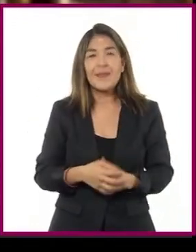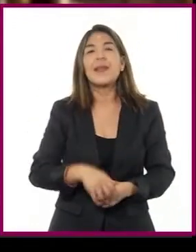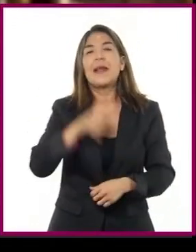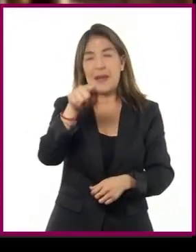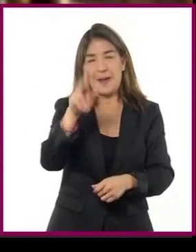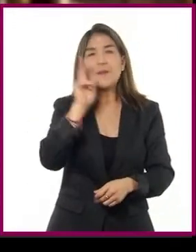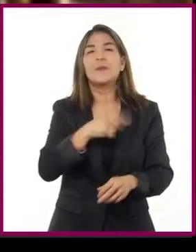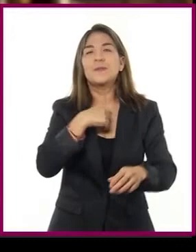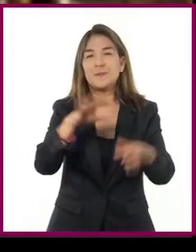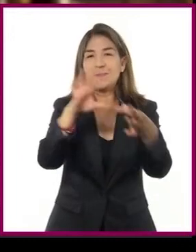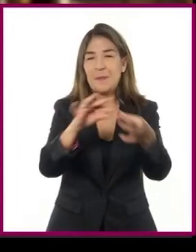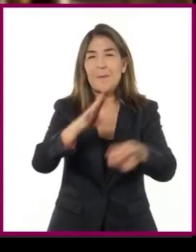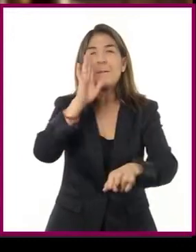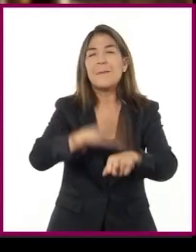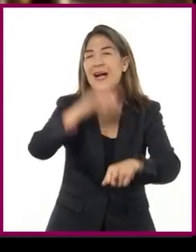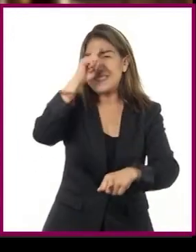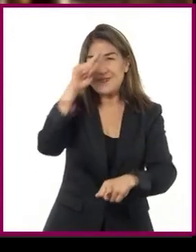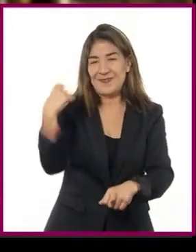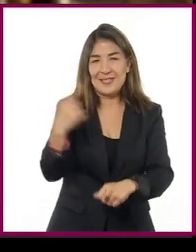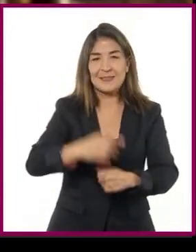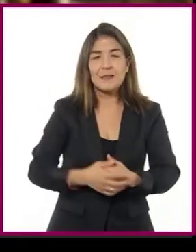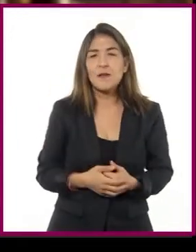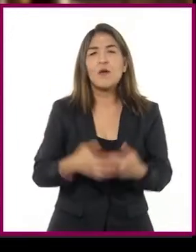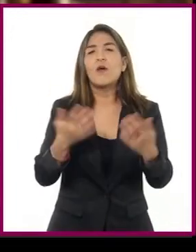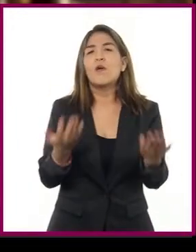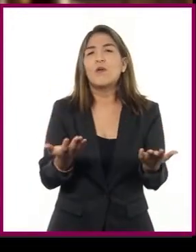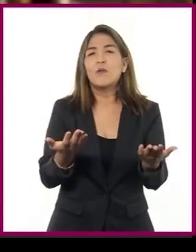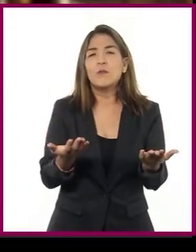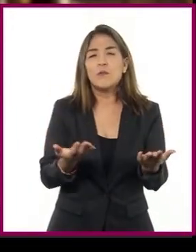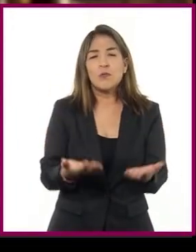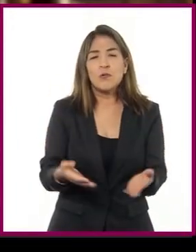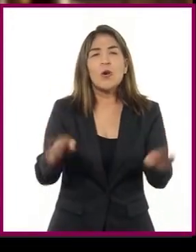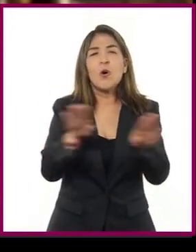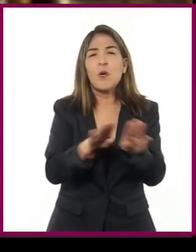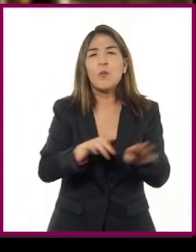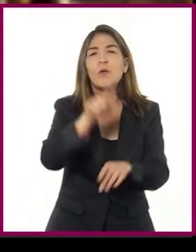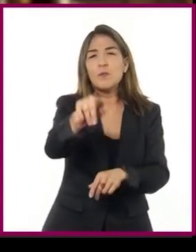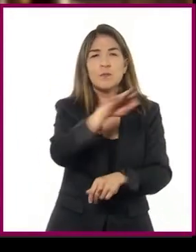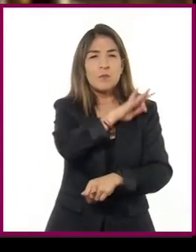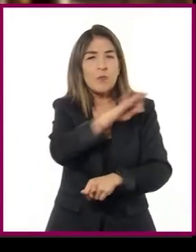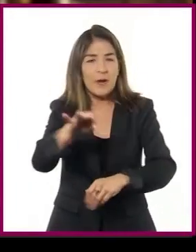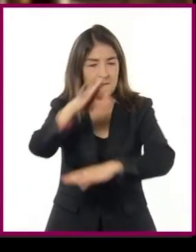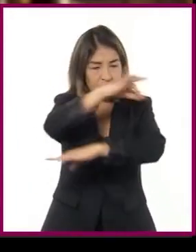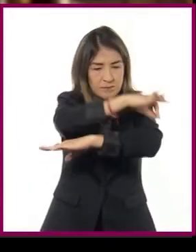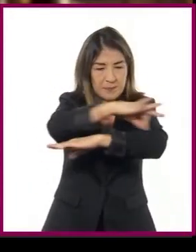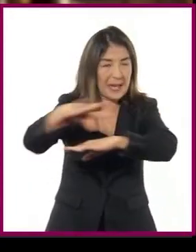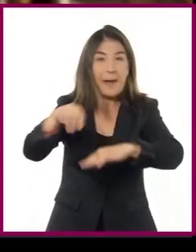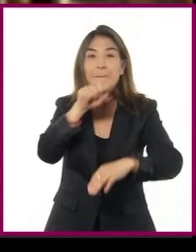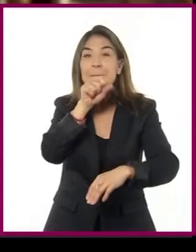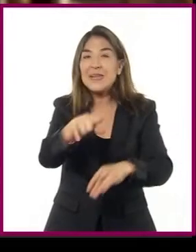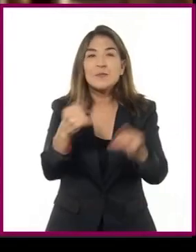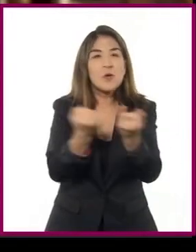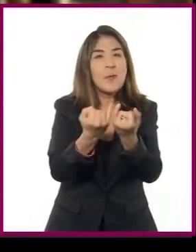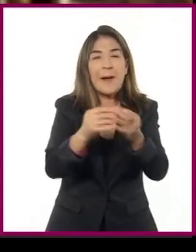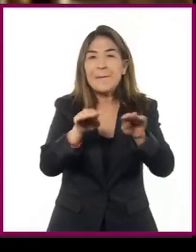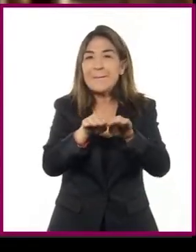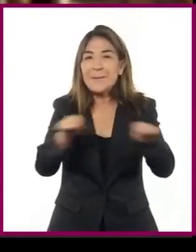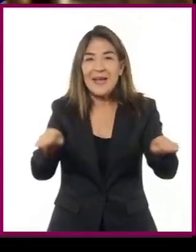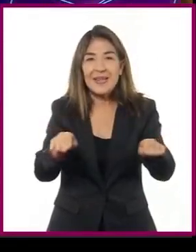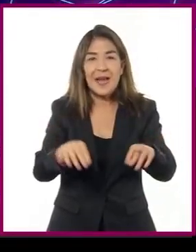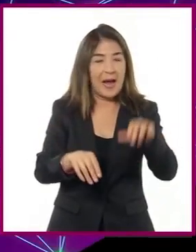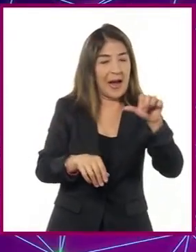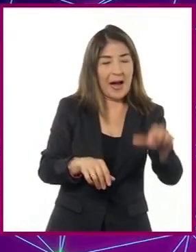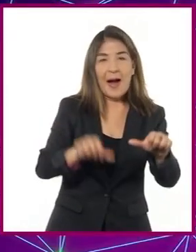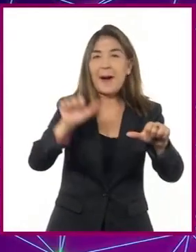fácil. ¿Cómo se puede trazar una recta con igual medida que la de la recta